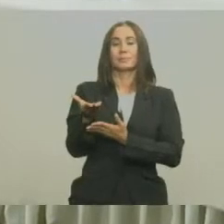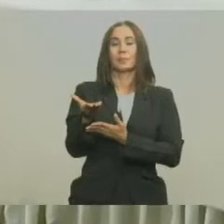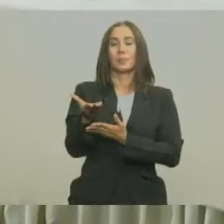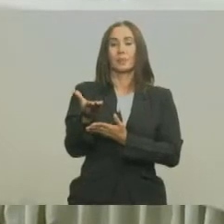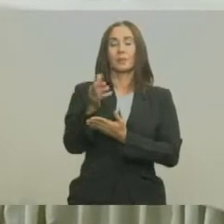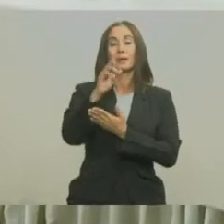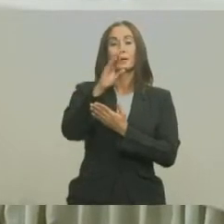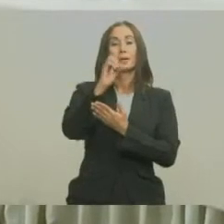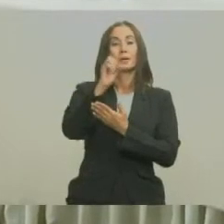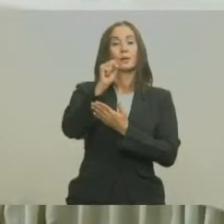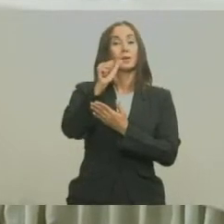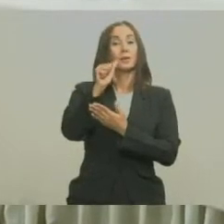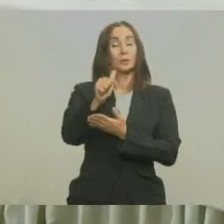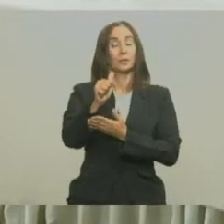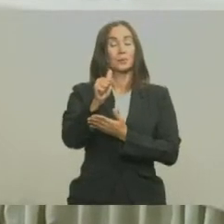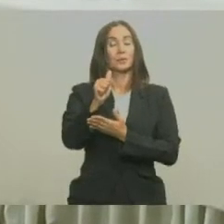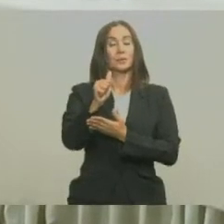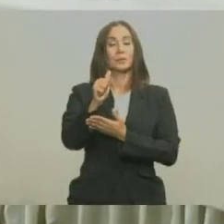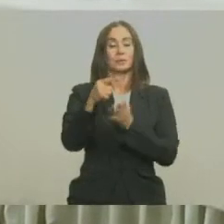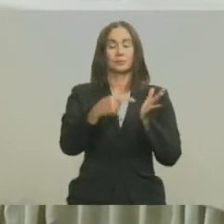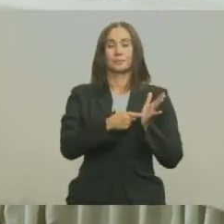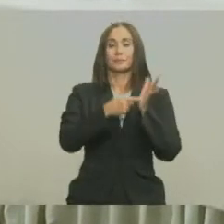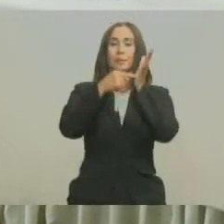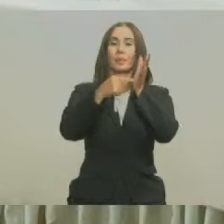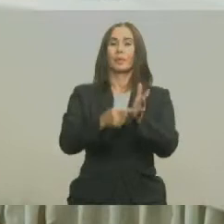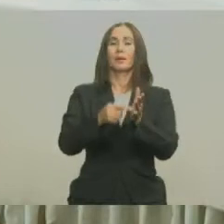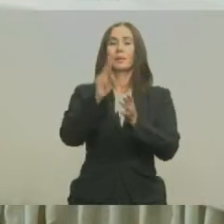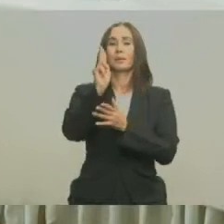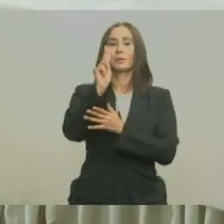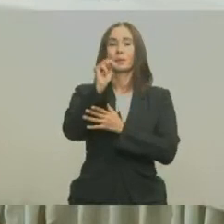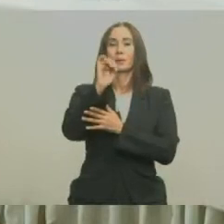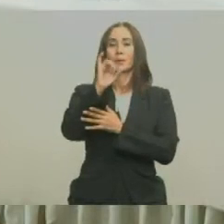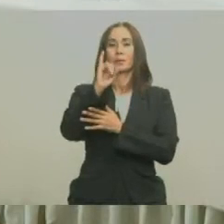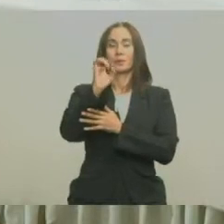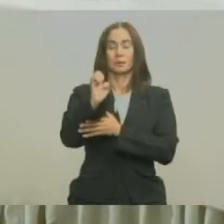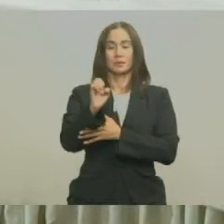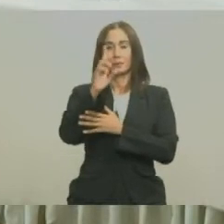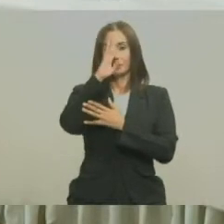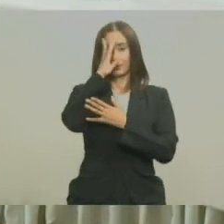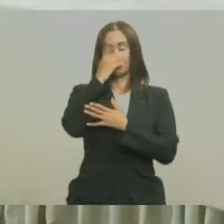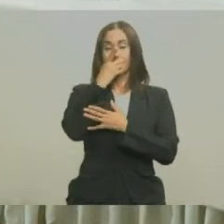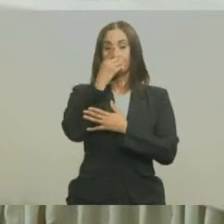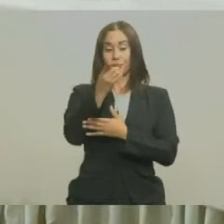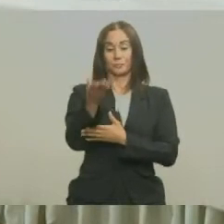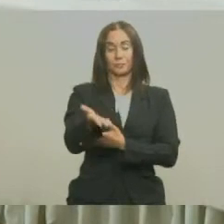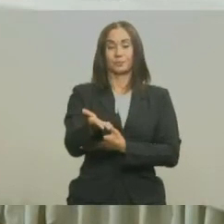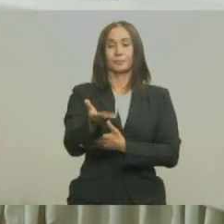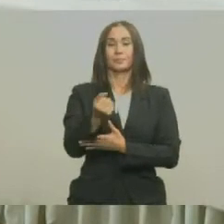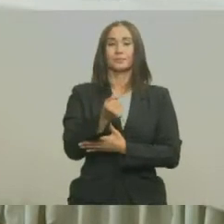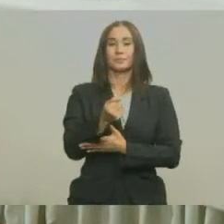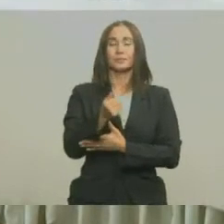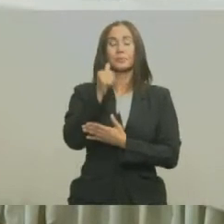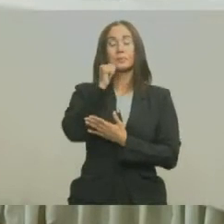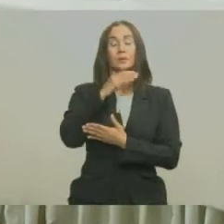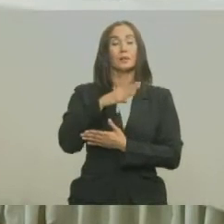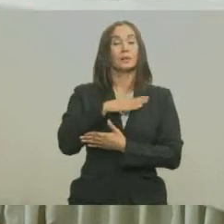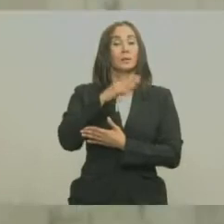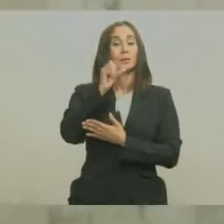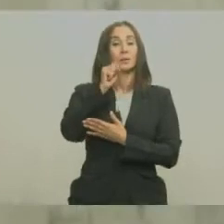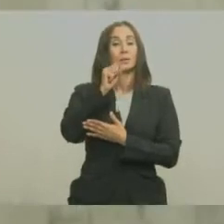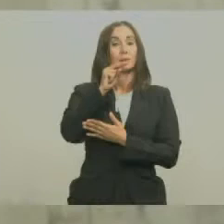señora Rosa El Carte, representante de UNICEF en República Dominicana. Señora Sonia